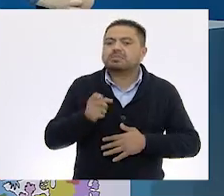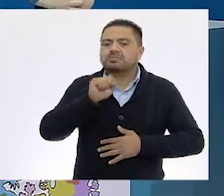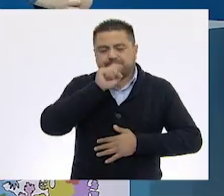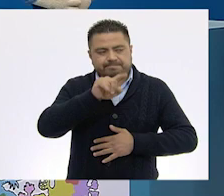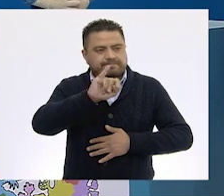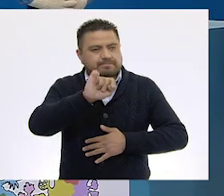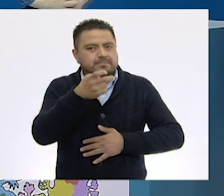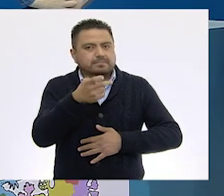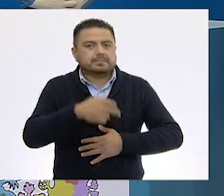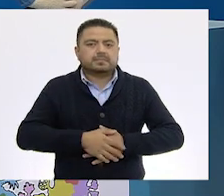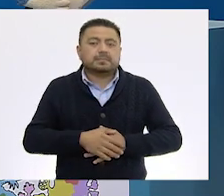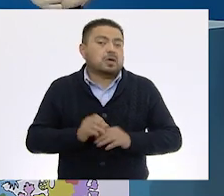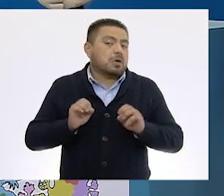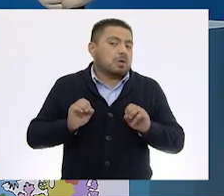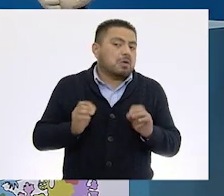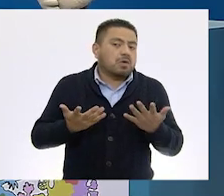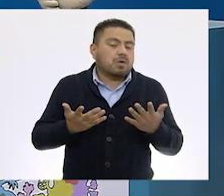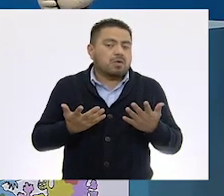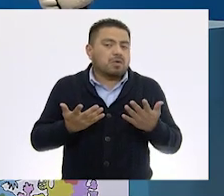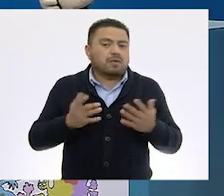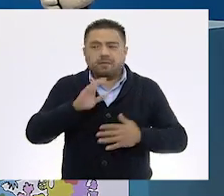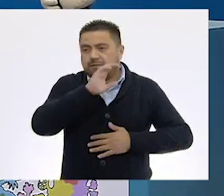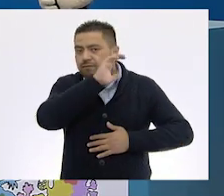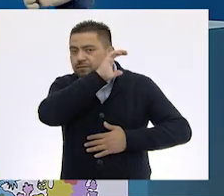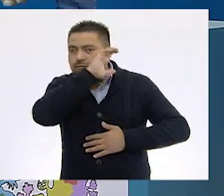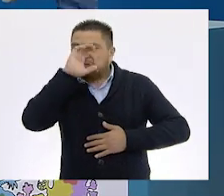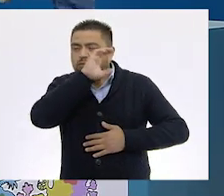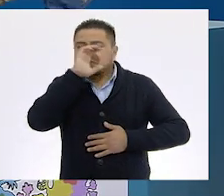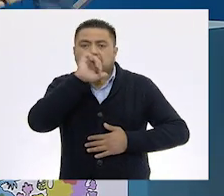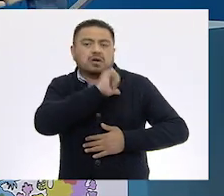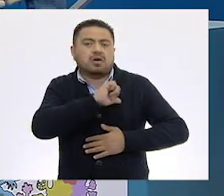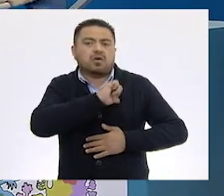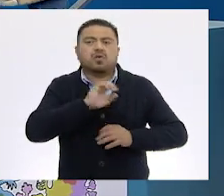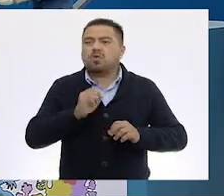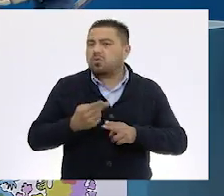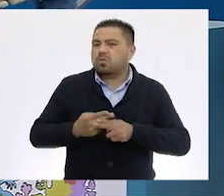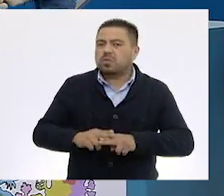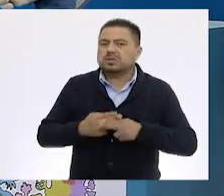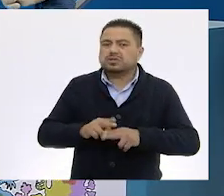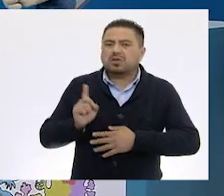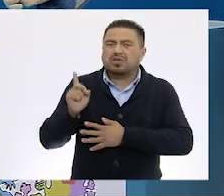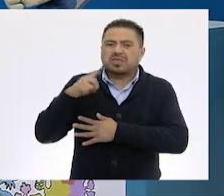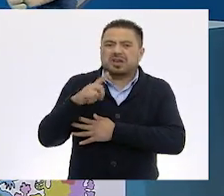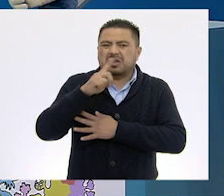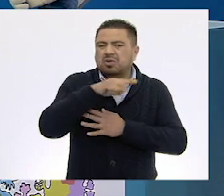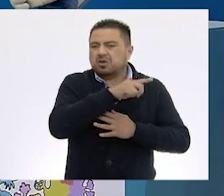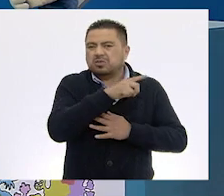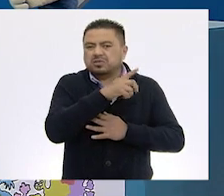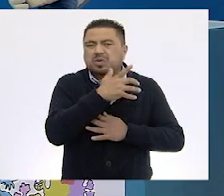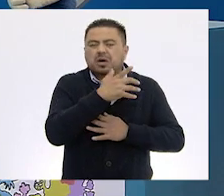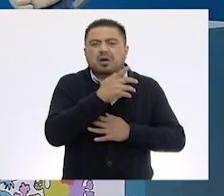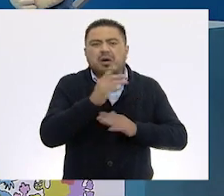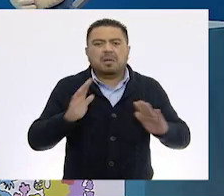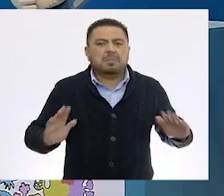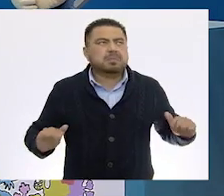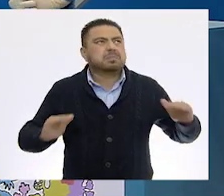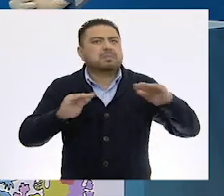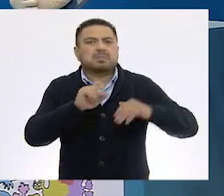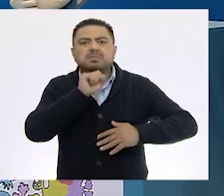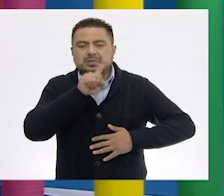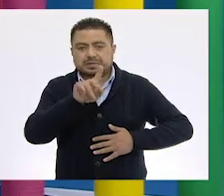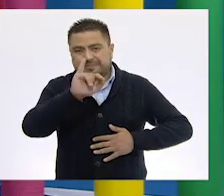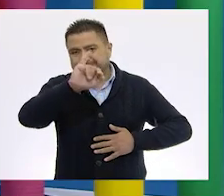También. O las fotografías de la Revolución. O los huesos de los dinosaurios. O las pirámides.